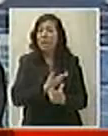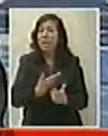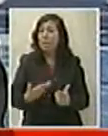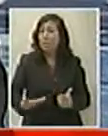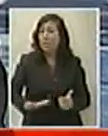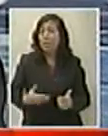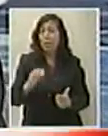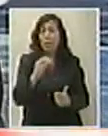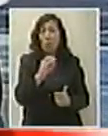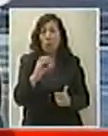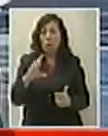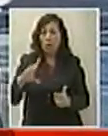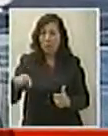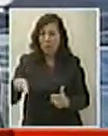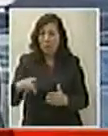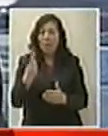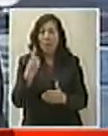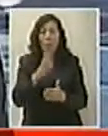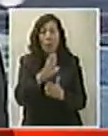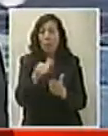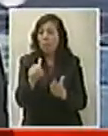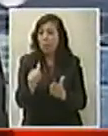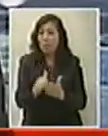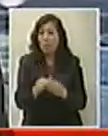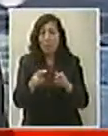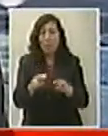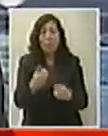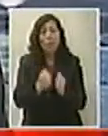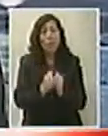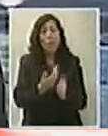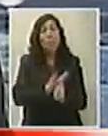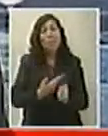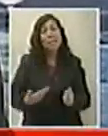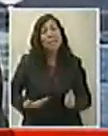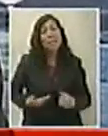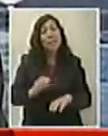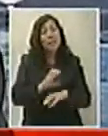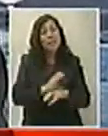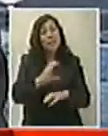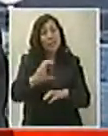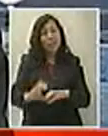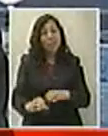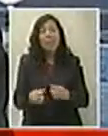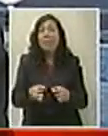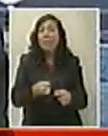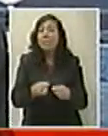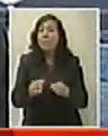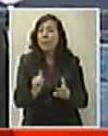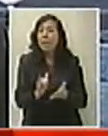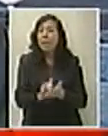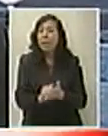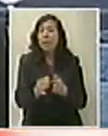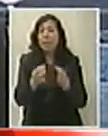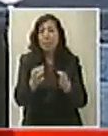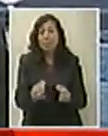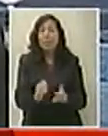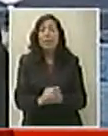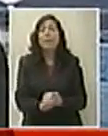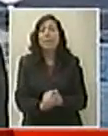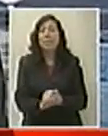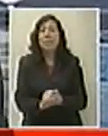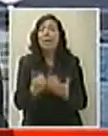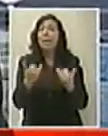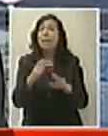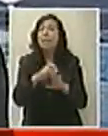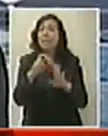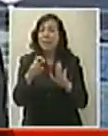presidente Ollanta Humala que de una vez por todas se siente en la mesa con el presidente regional de Cajamarca, pero a explicar lo que realmente pasa en